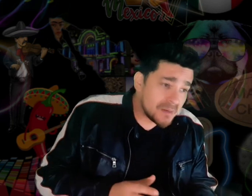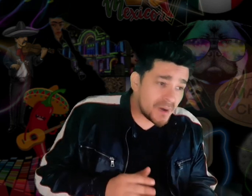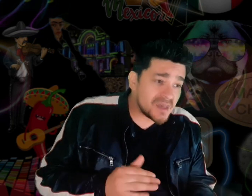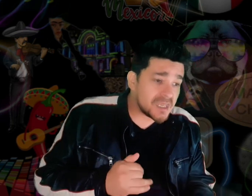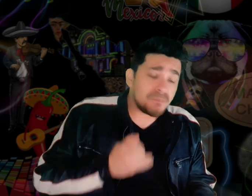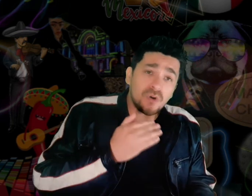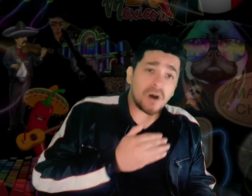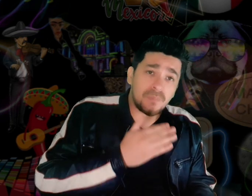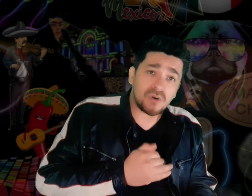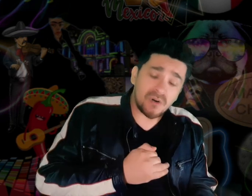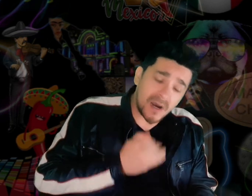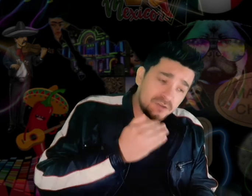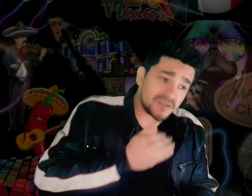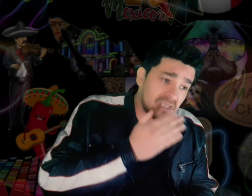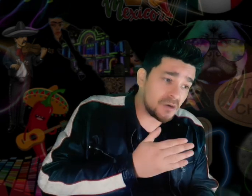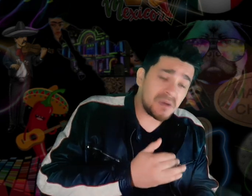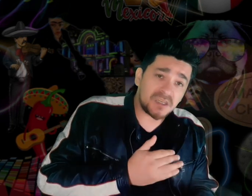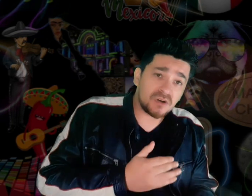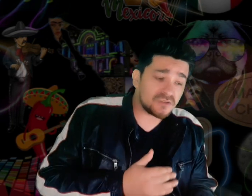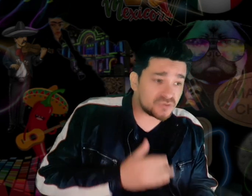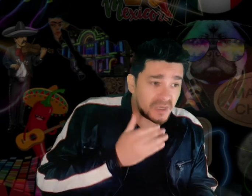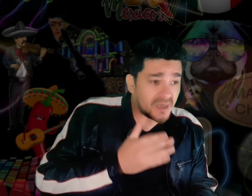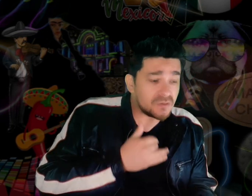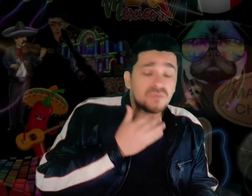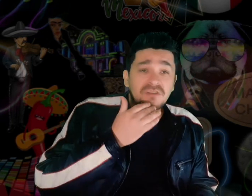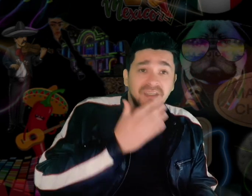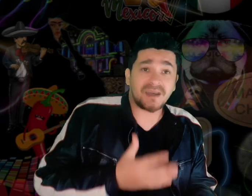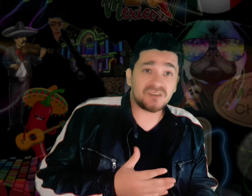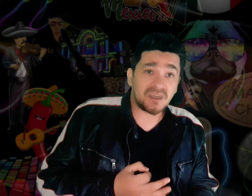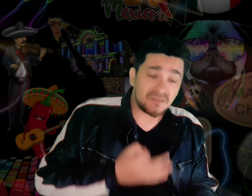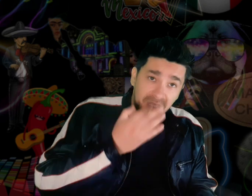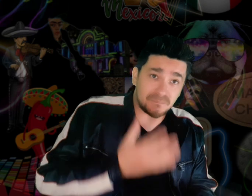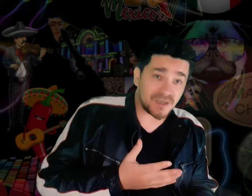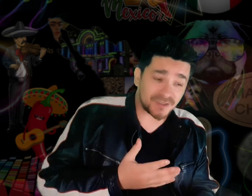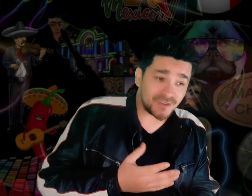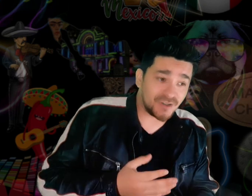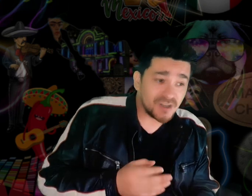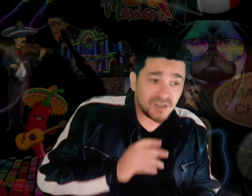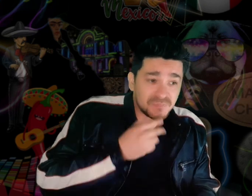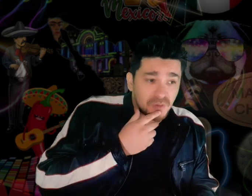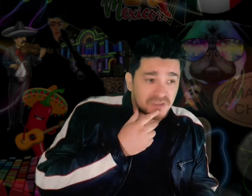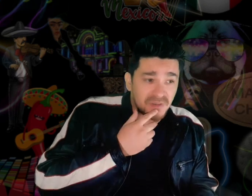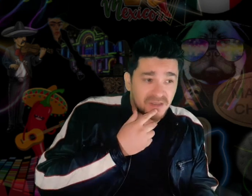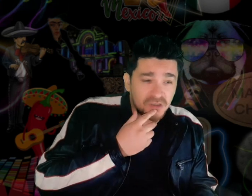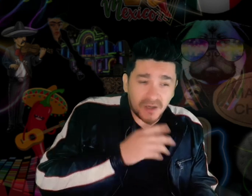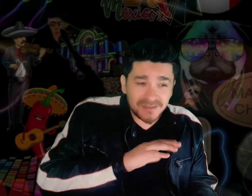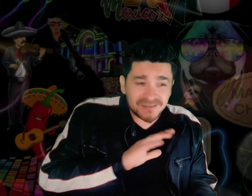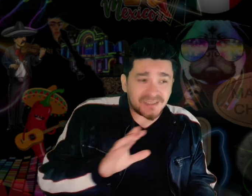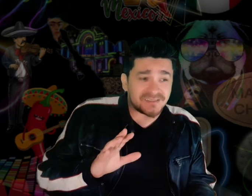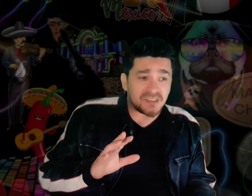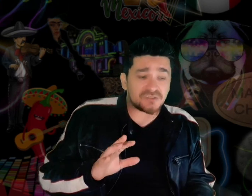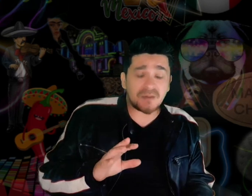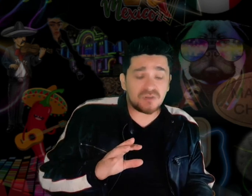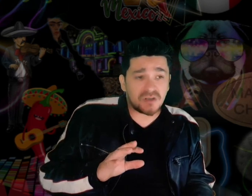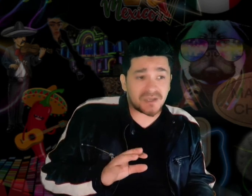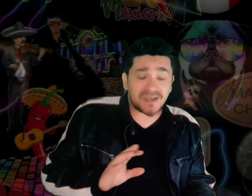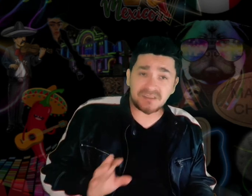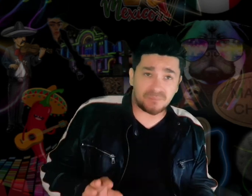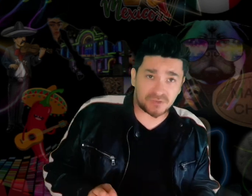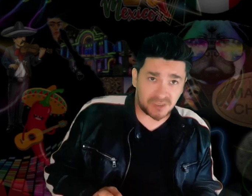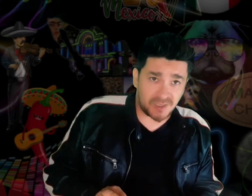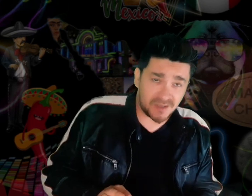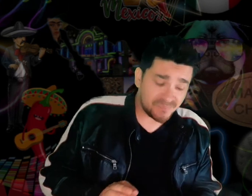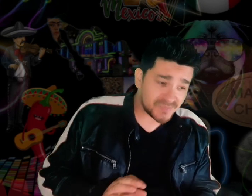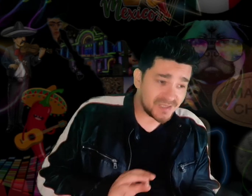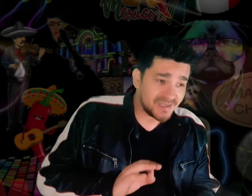esa para que poco a poco, año tras año, México sea un gigante despierto, ¿no? Como siempre les digo, en 6 años AMLO es